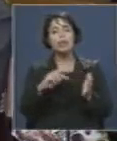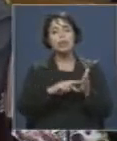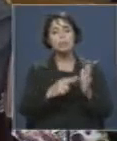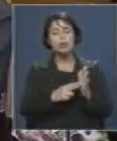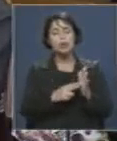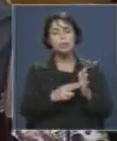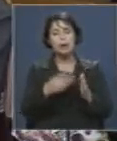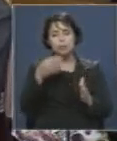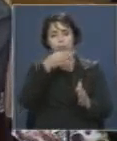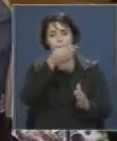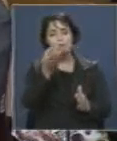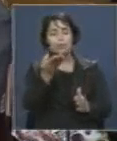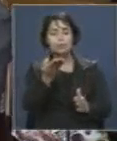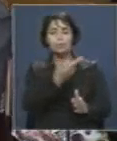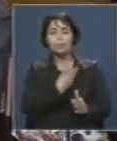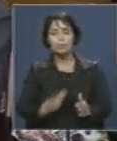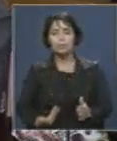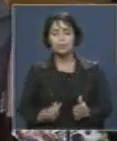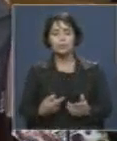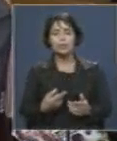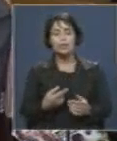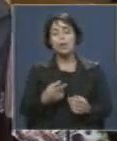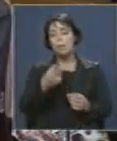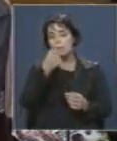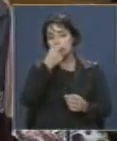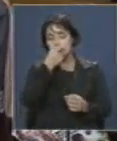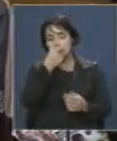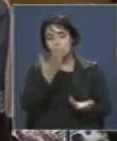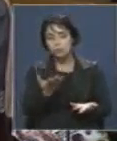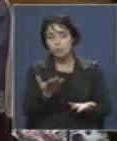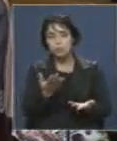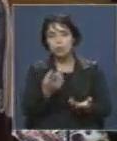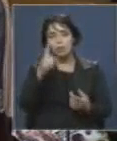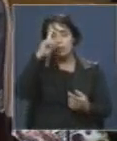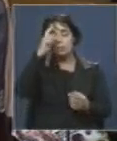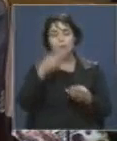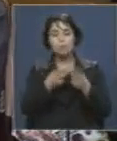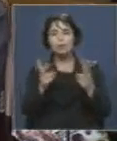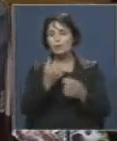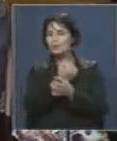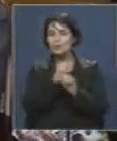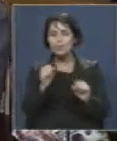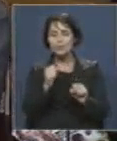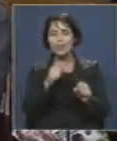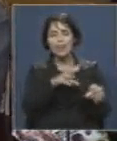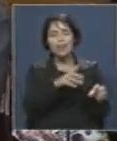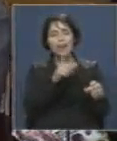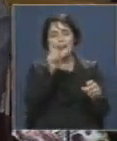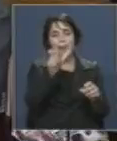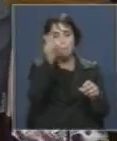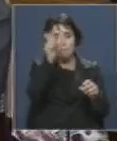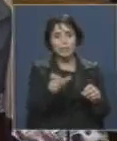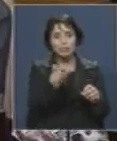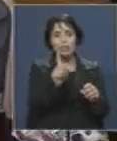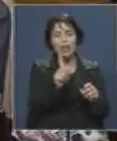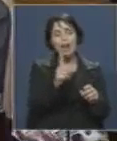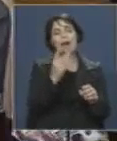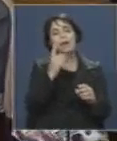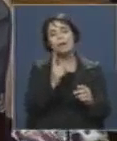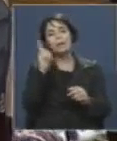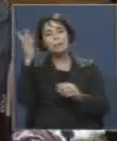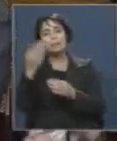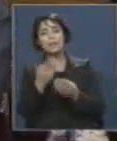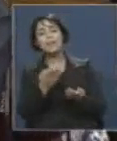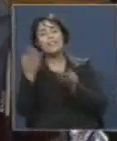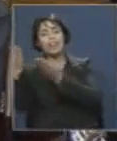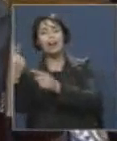intermedio, presidenta, el problema para el caso de Osorno es que desde el hospital público no era posible derivar a la paciente al sector privado,